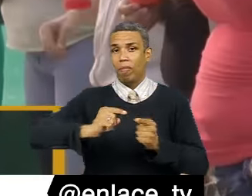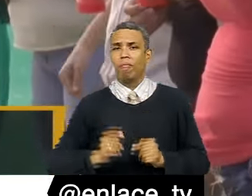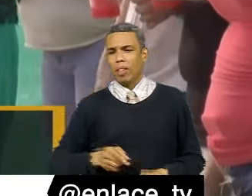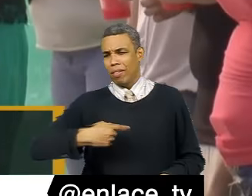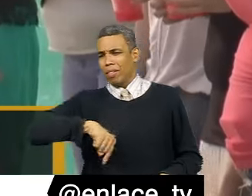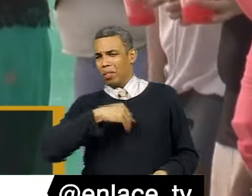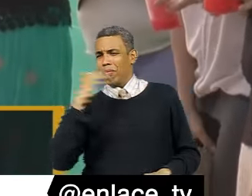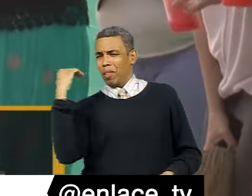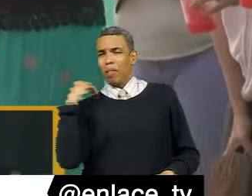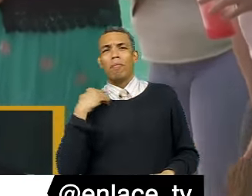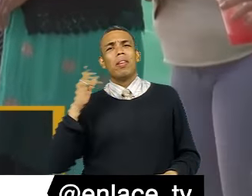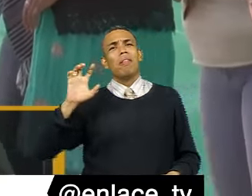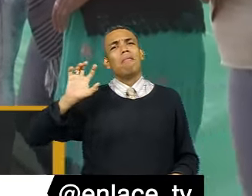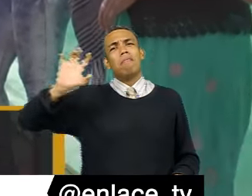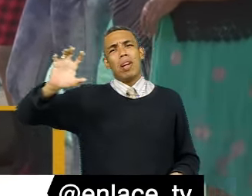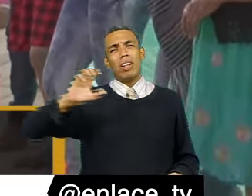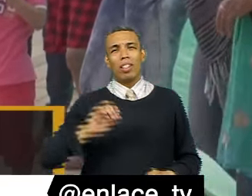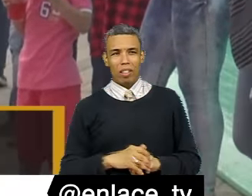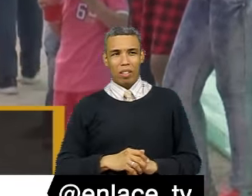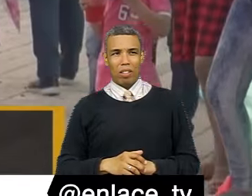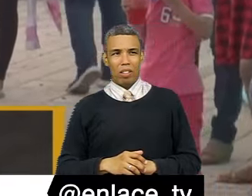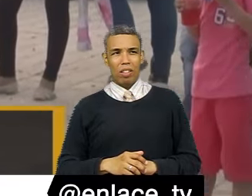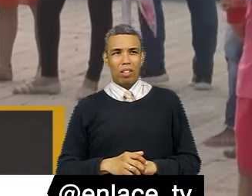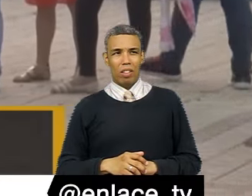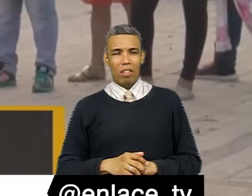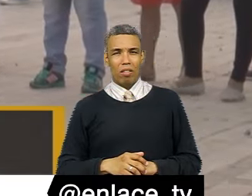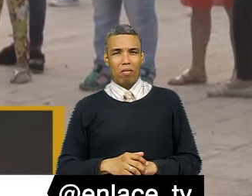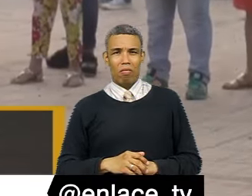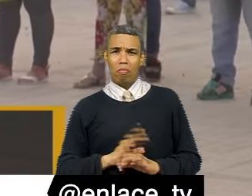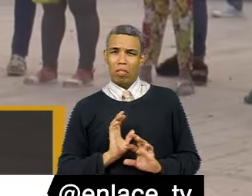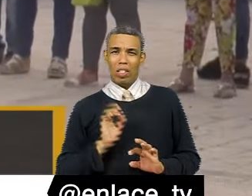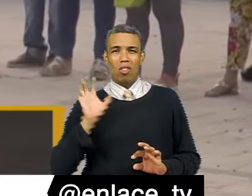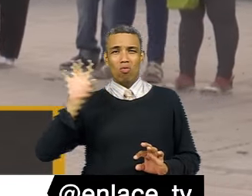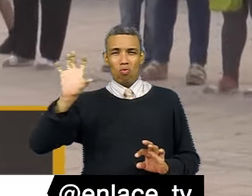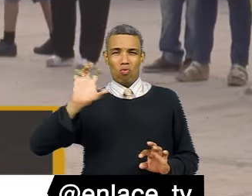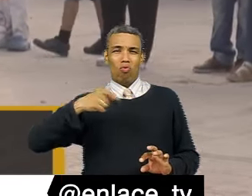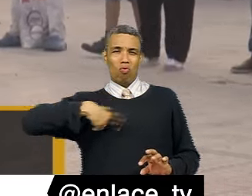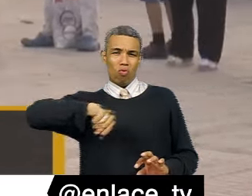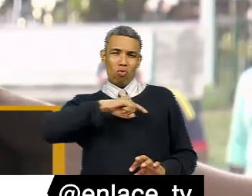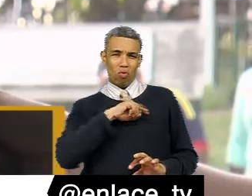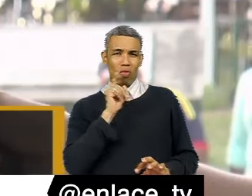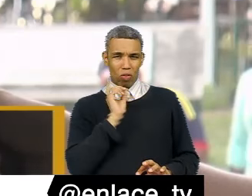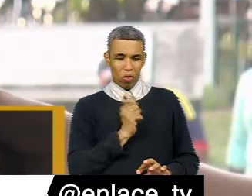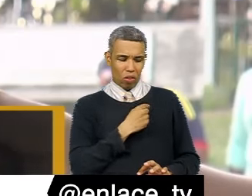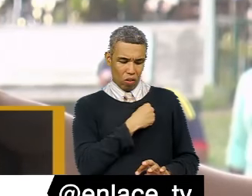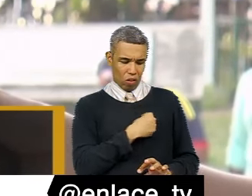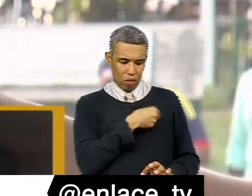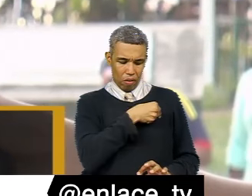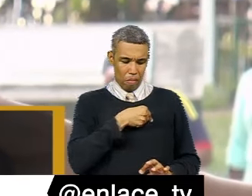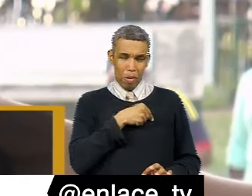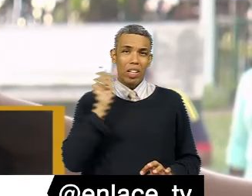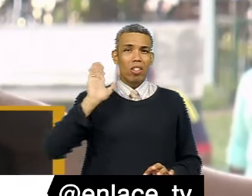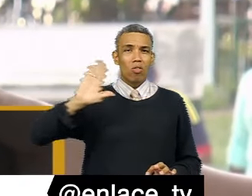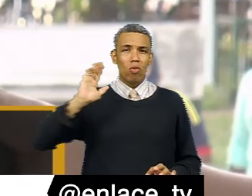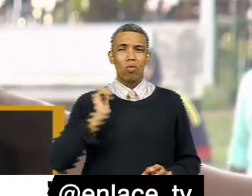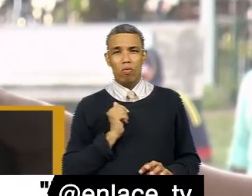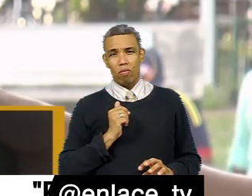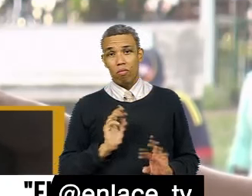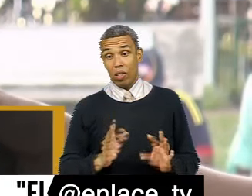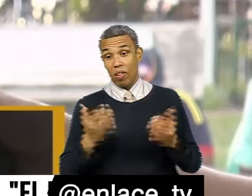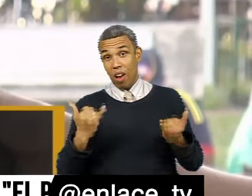desde 1986, acompañando comunidades en situación de vulnerabilidad. En este momento estamos en